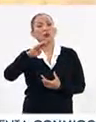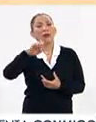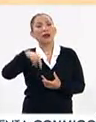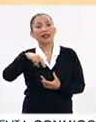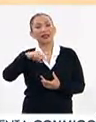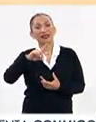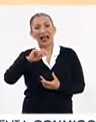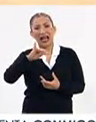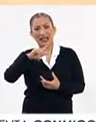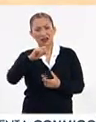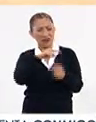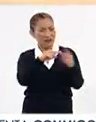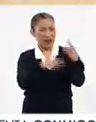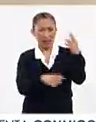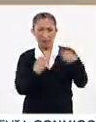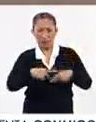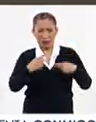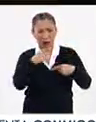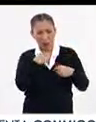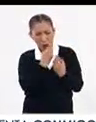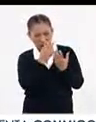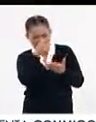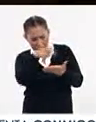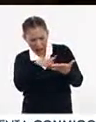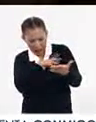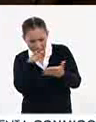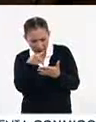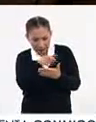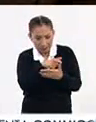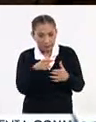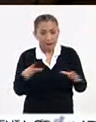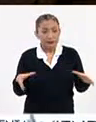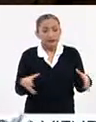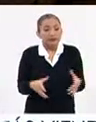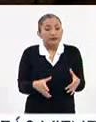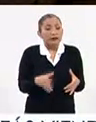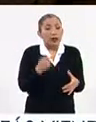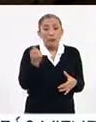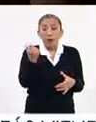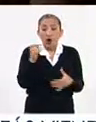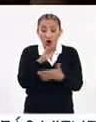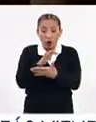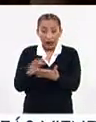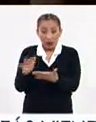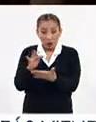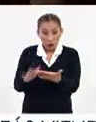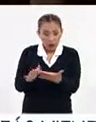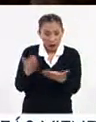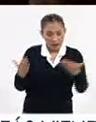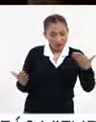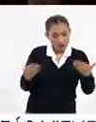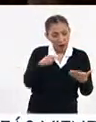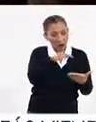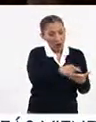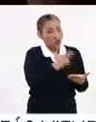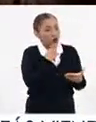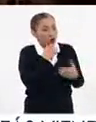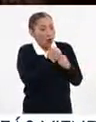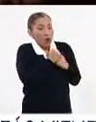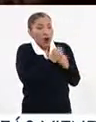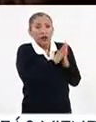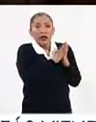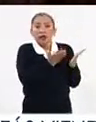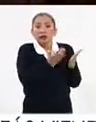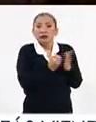que, caray, esos son. Entonces, hemos equiparado la poca lectura de poesía con la posesión de